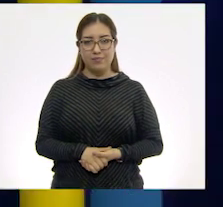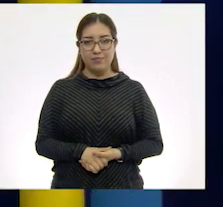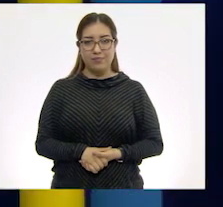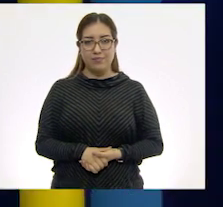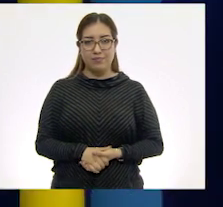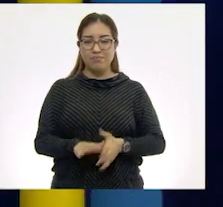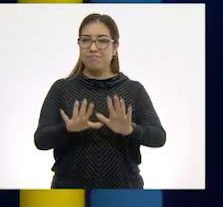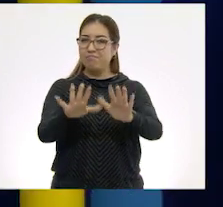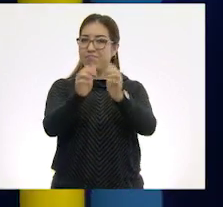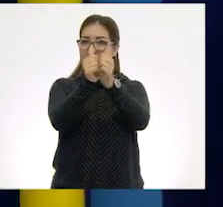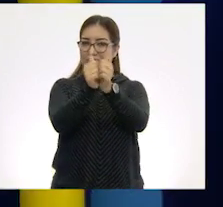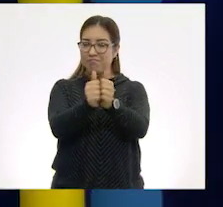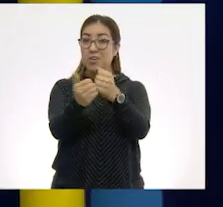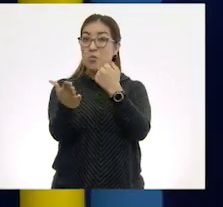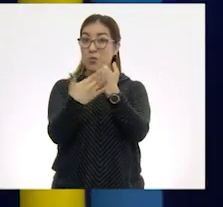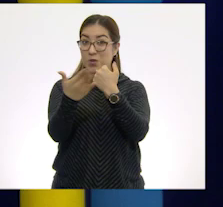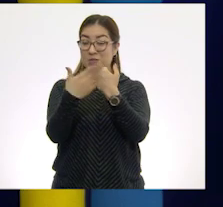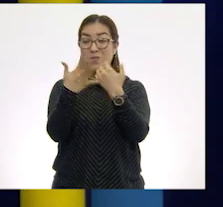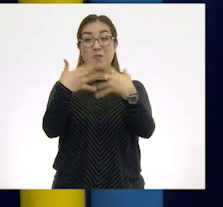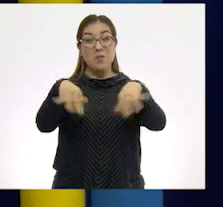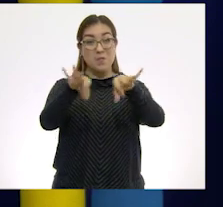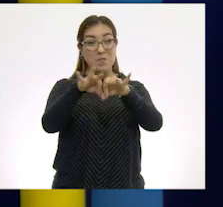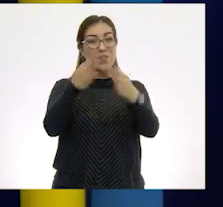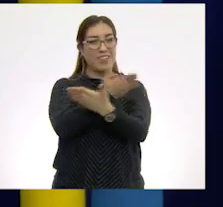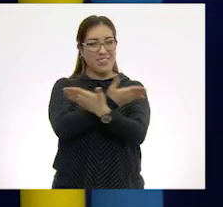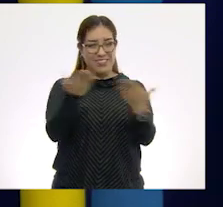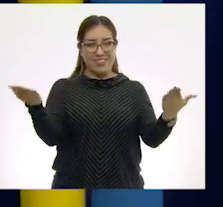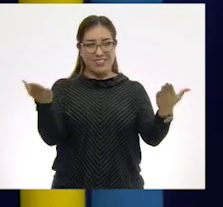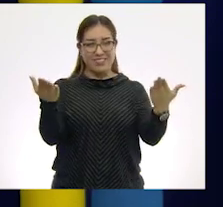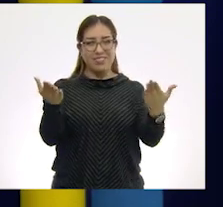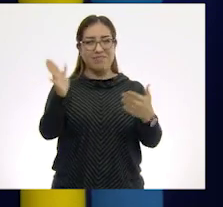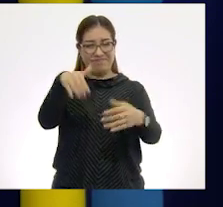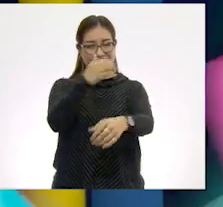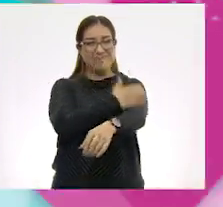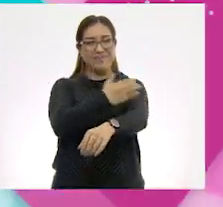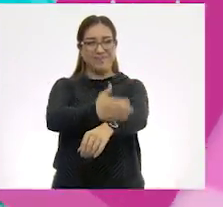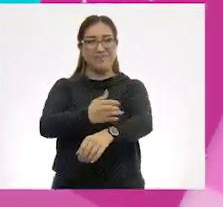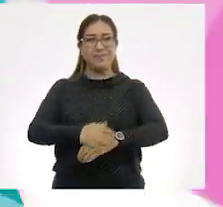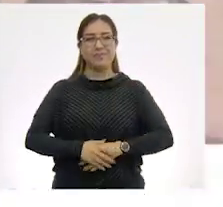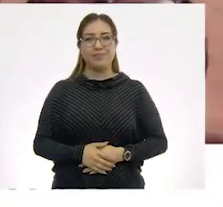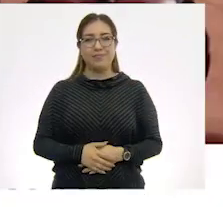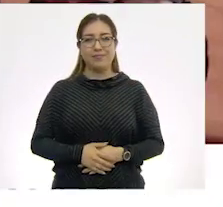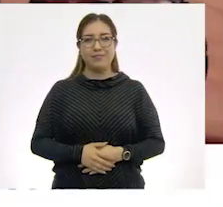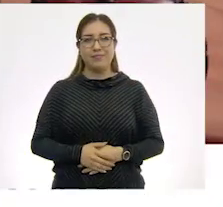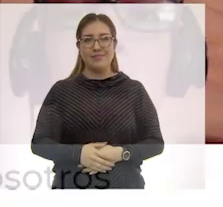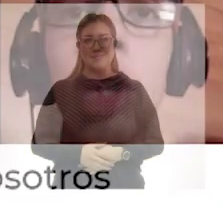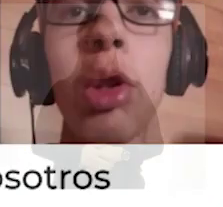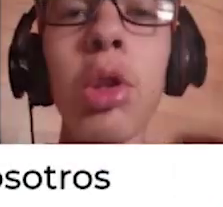No se muevan de su lugar, tenemos algo muy importante para ustedes. Acompáñenos.